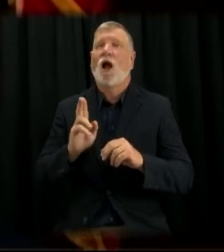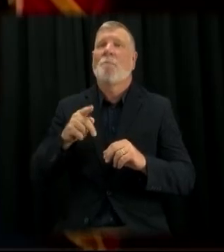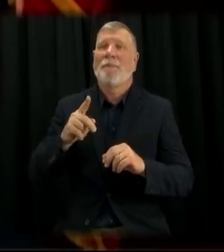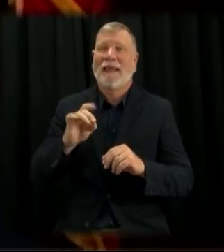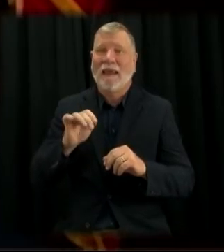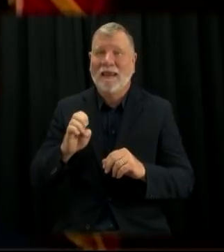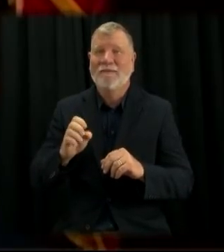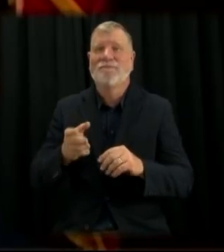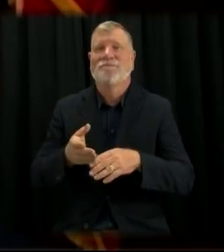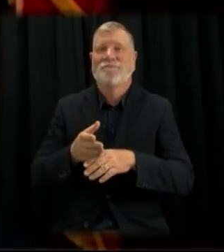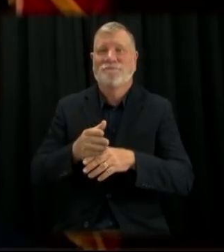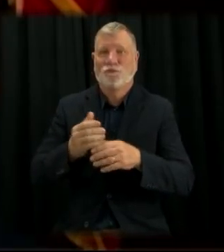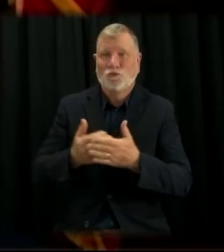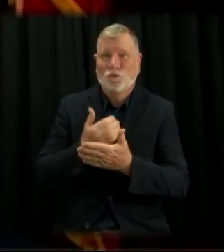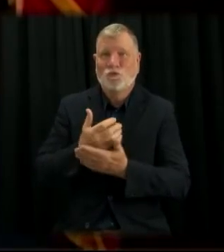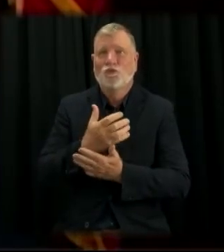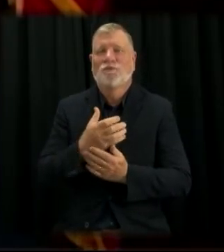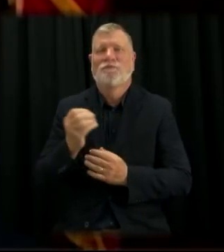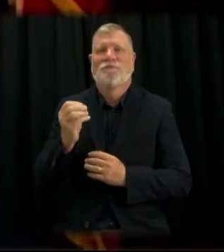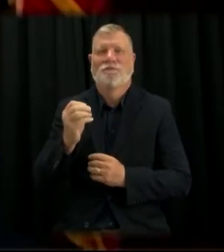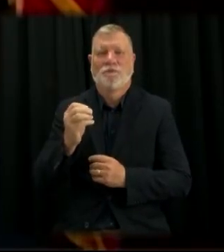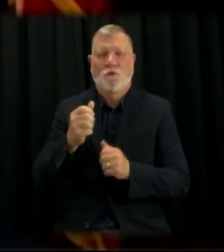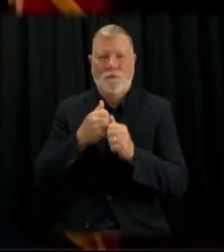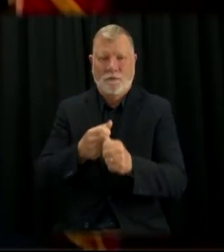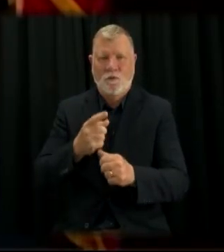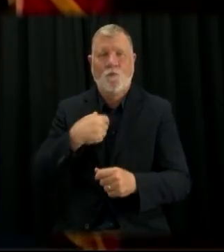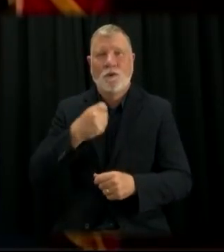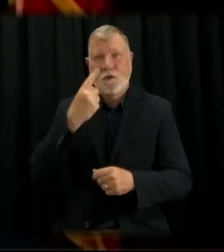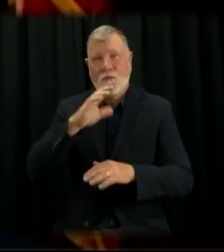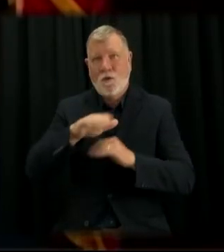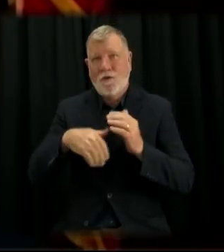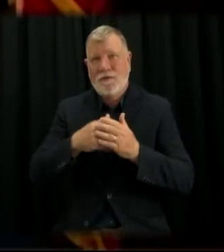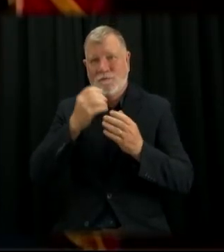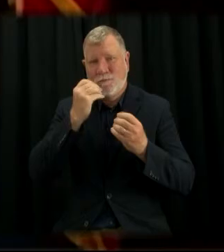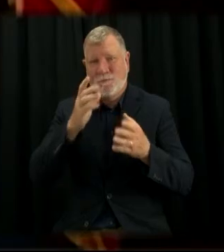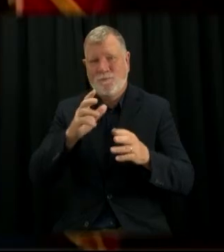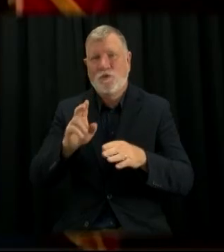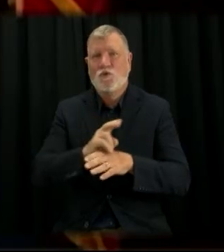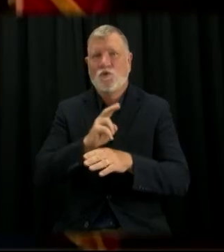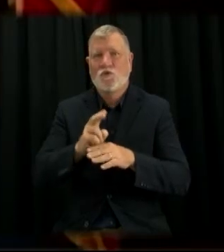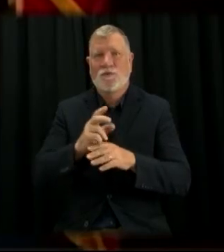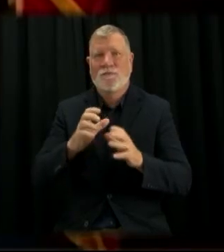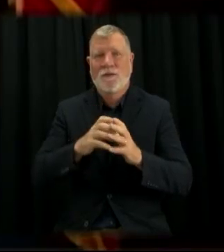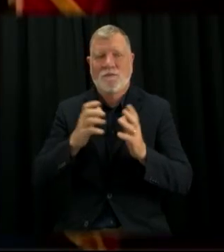obviamente que vayan a la par con nuestras obligaciones como